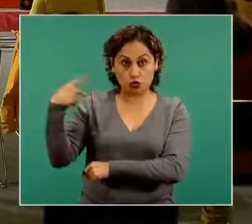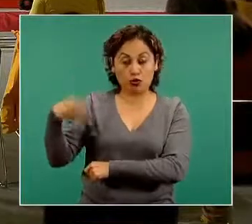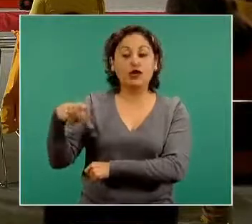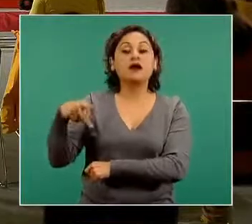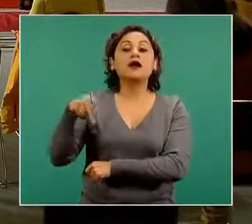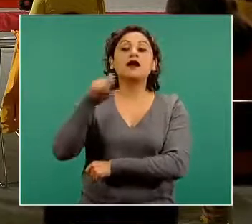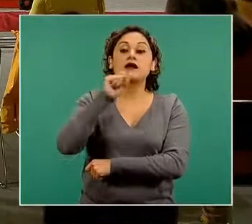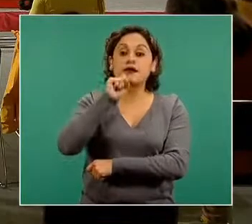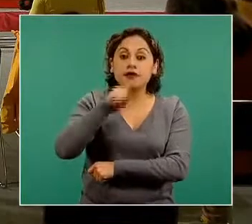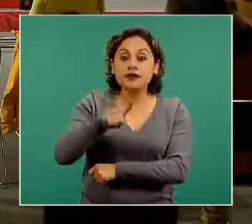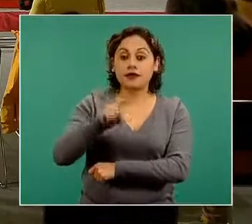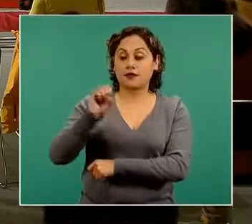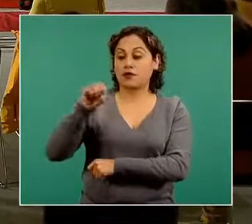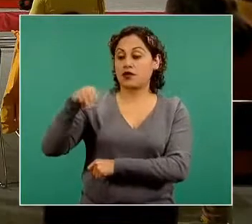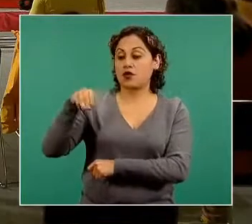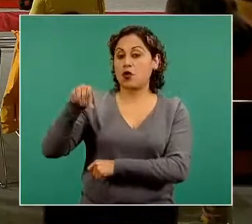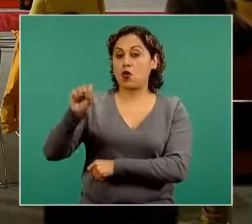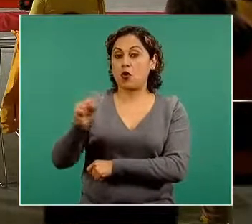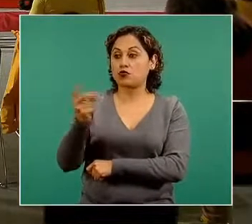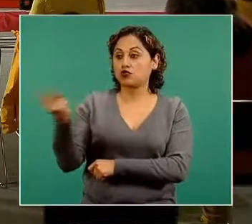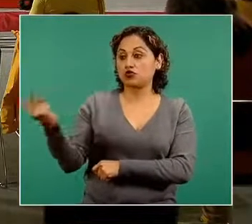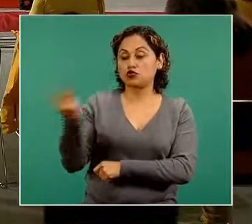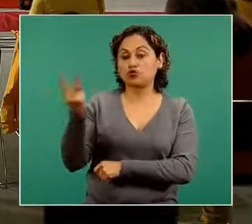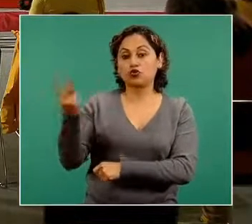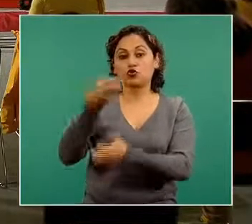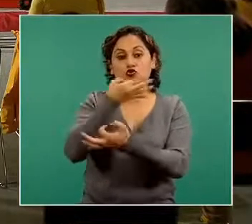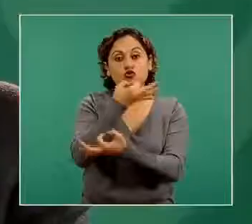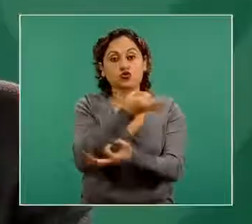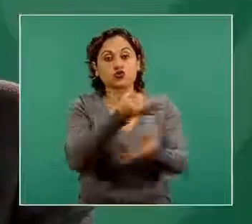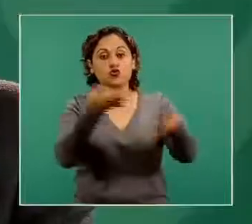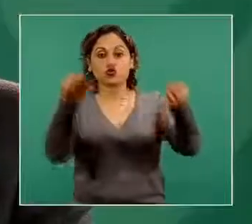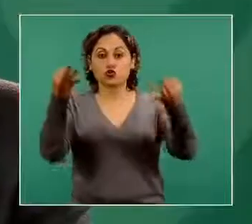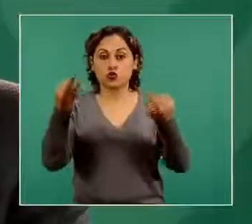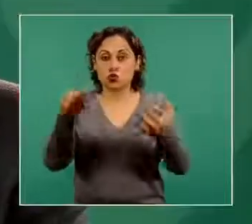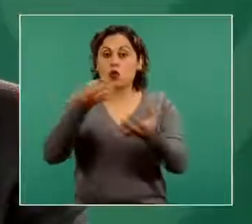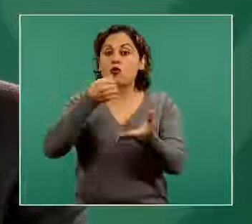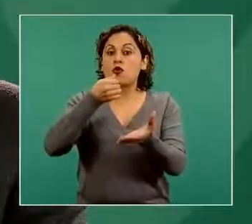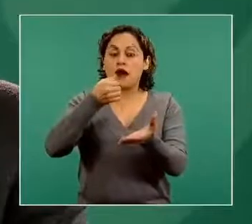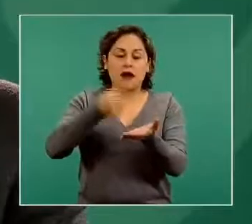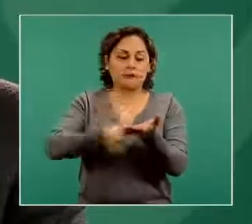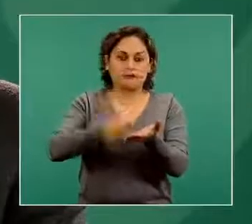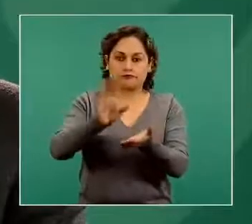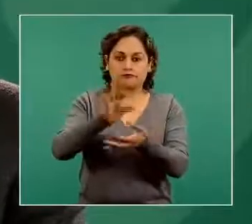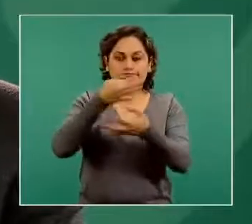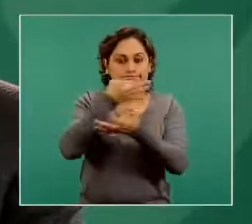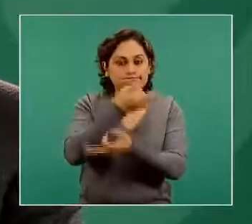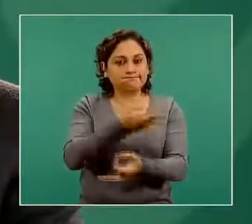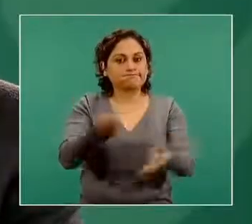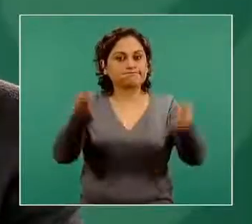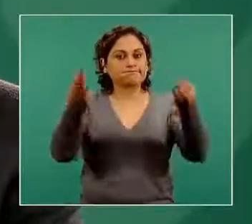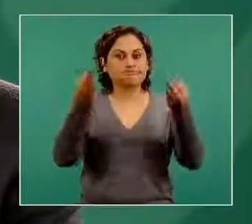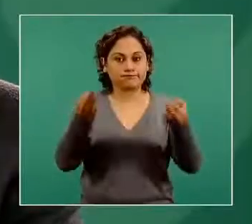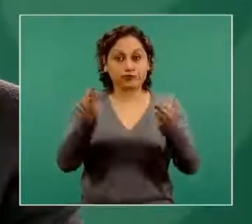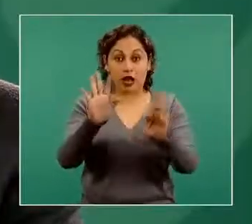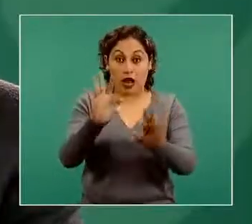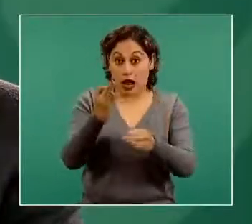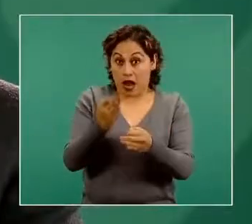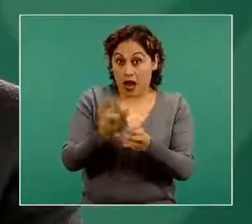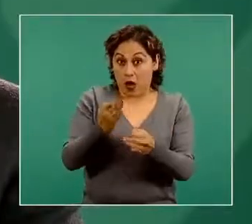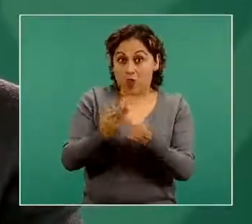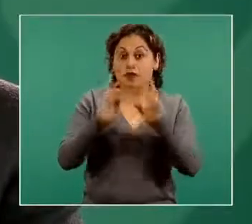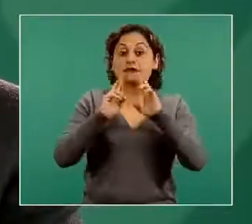Organización Mundial de la Salud, han hecho un exhorto público. En este momento, por cierto, está en curso la reunión del